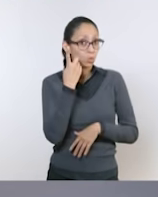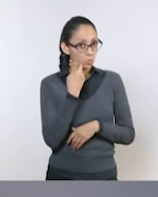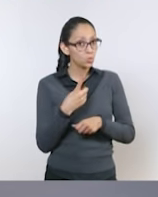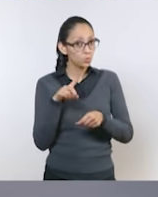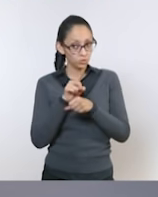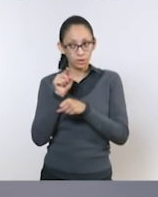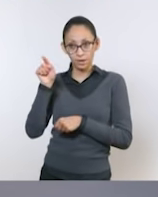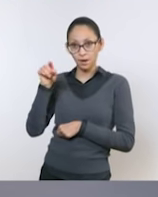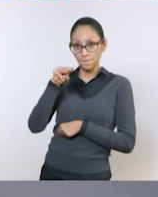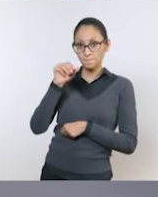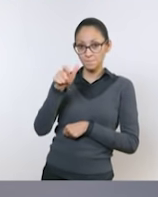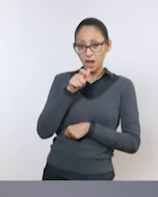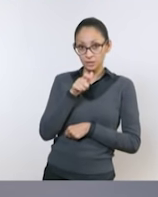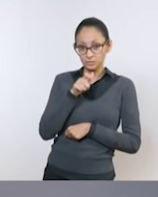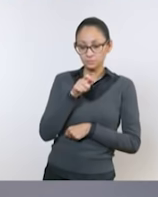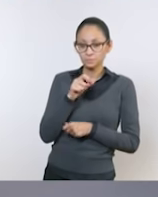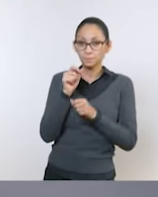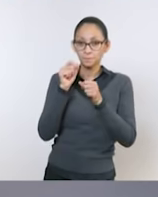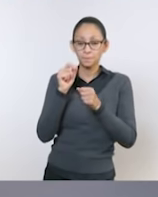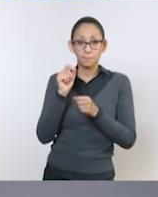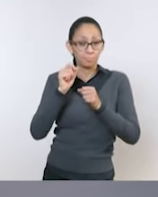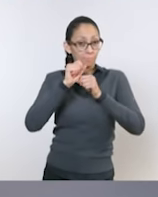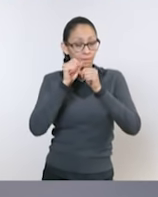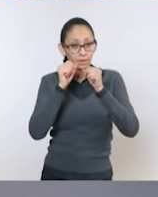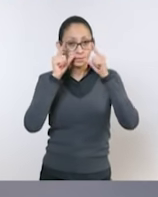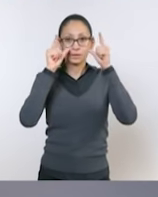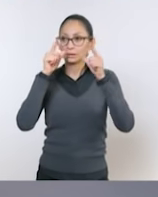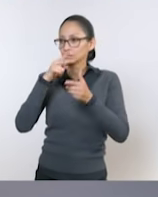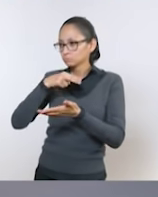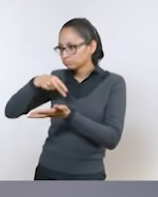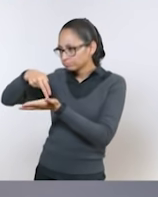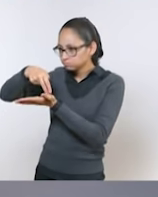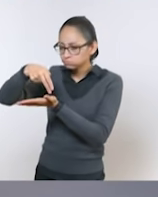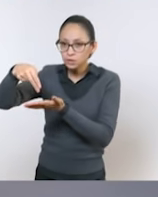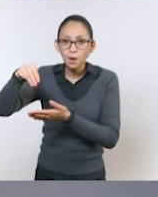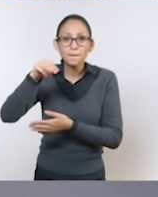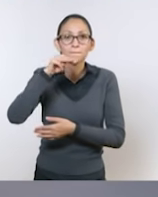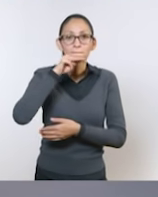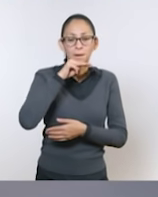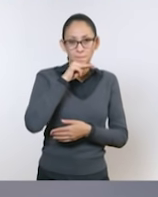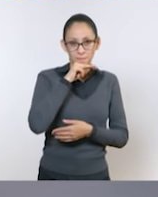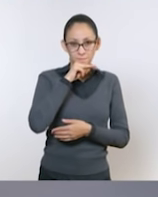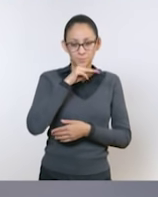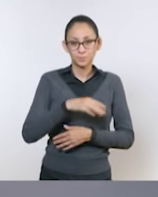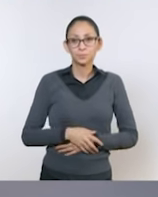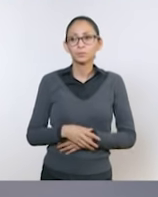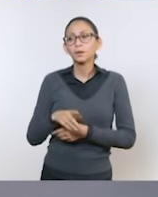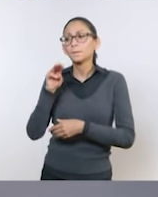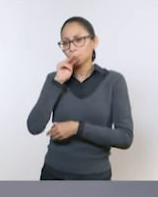cansa mucho. Un día Max se levantó con su mamá y